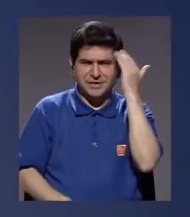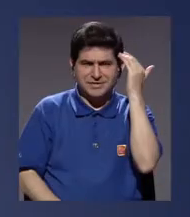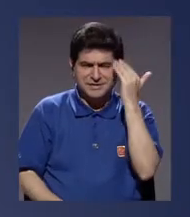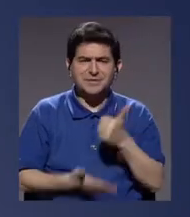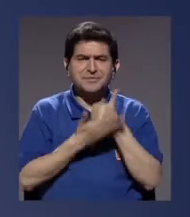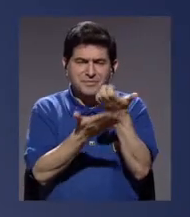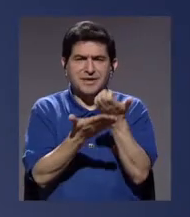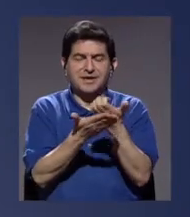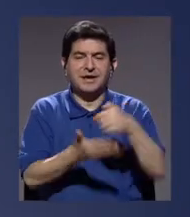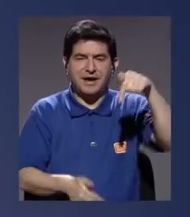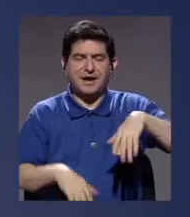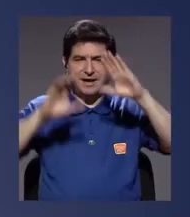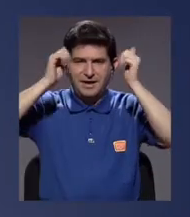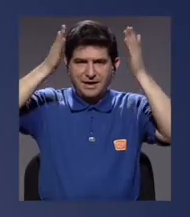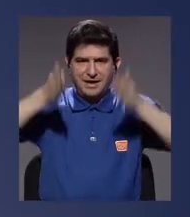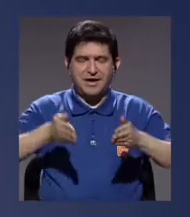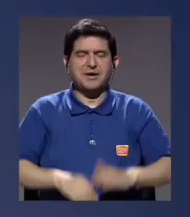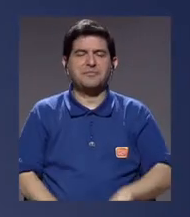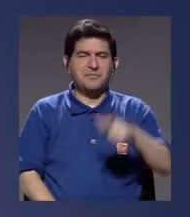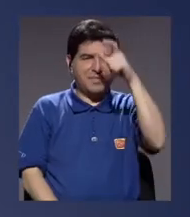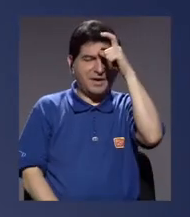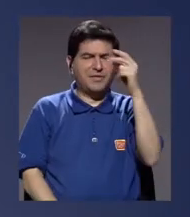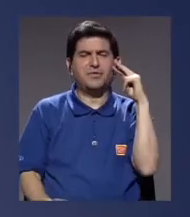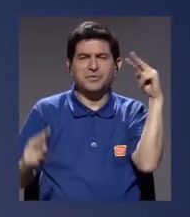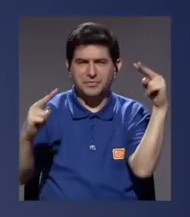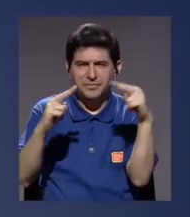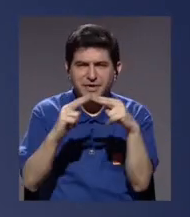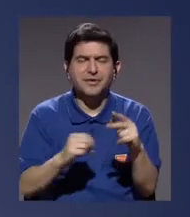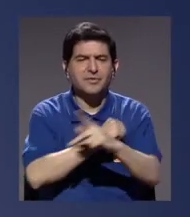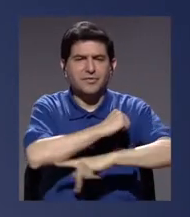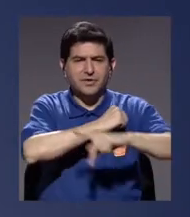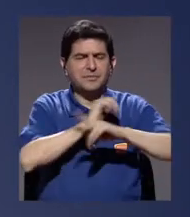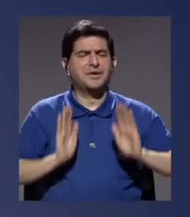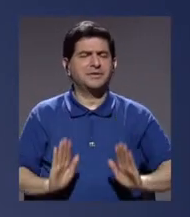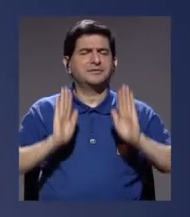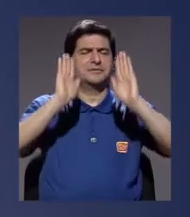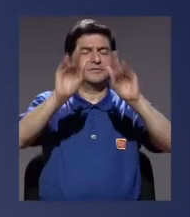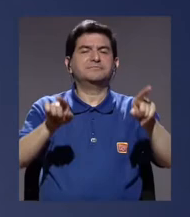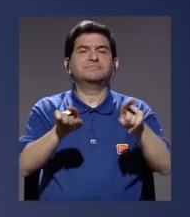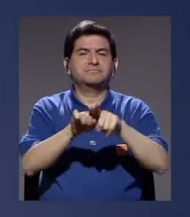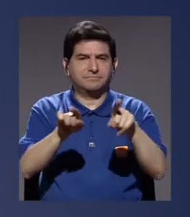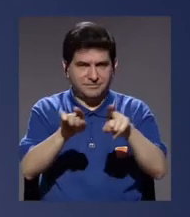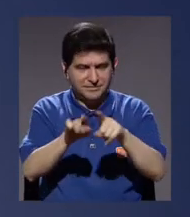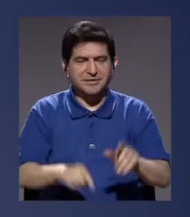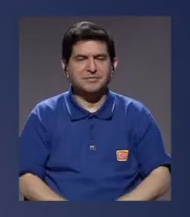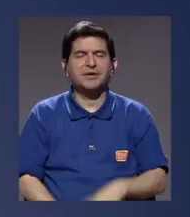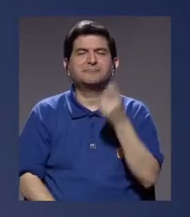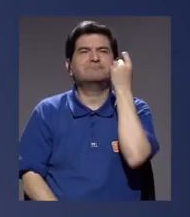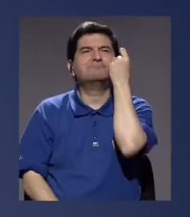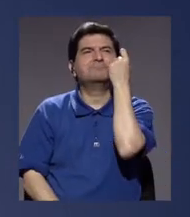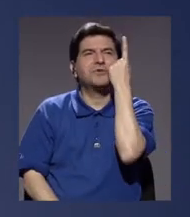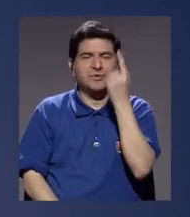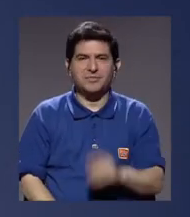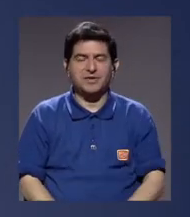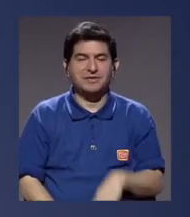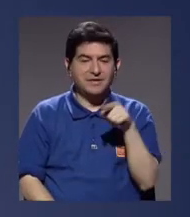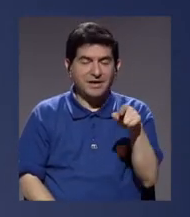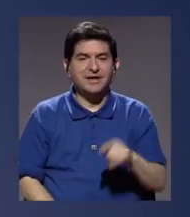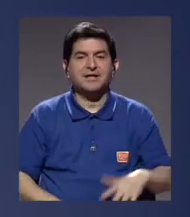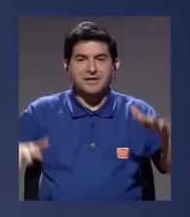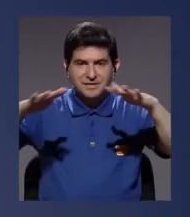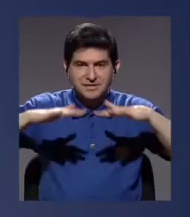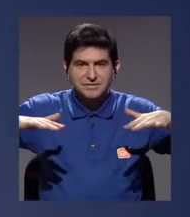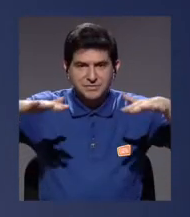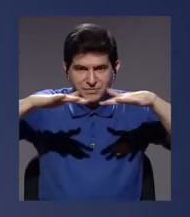becas. Hemos estado con el embajador de Turquía, un poco conociendo de ese país extraordinario, pero también entendiendo que se ubica